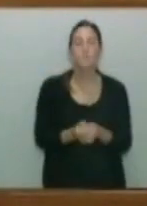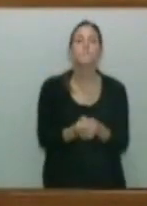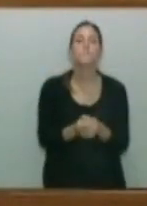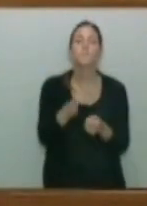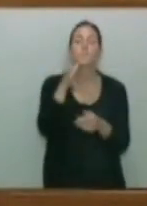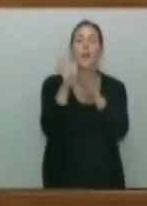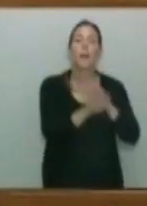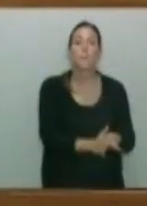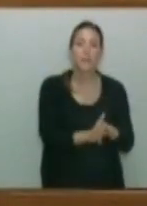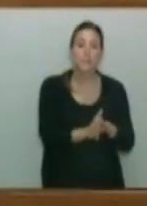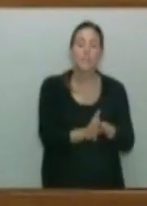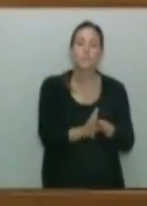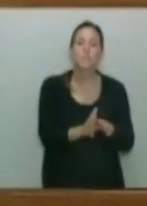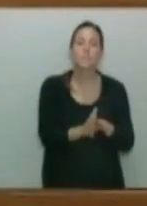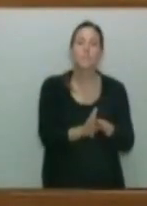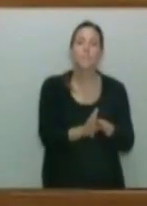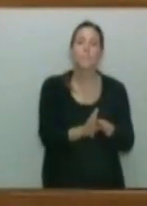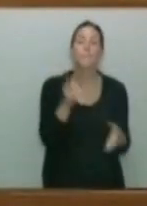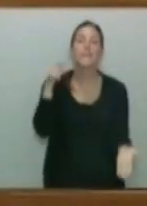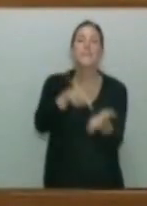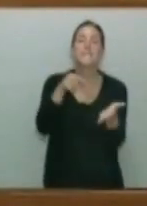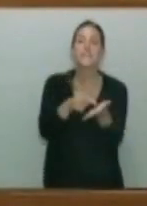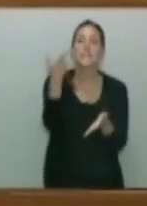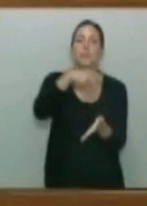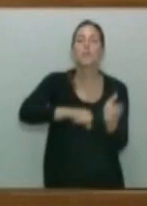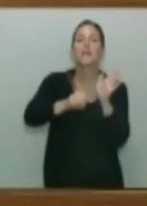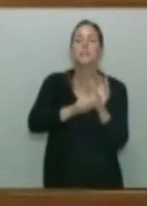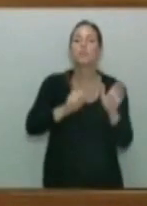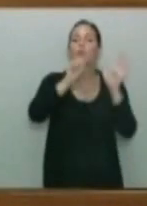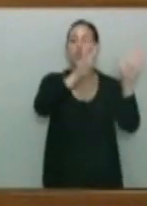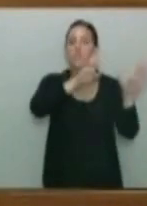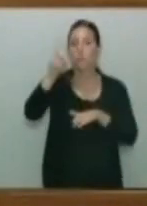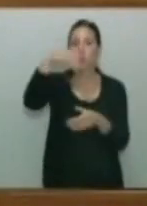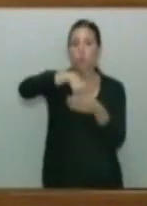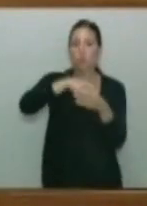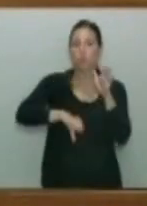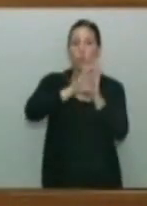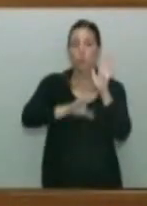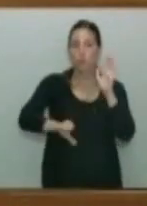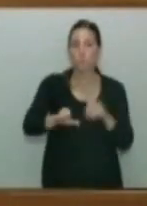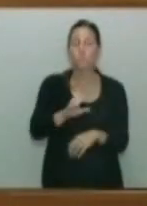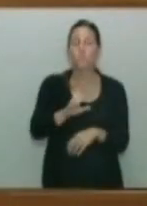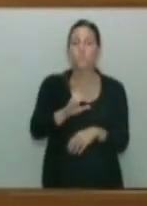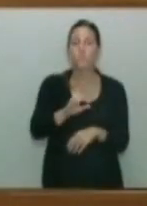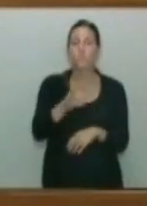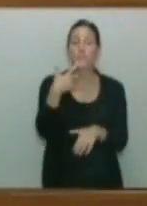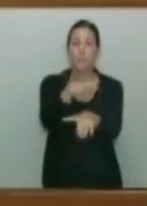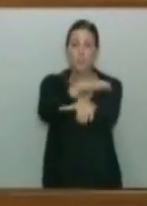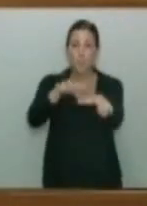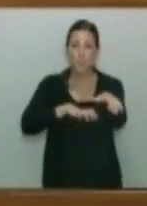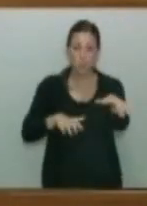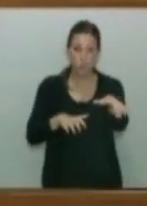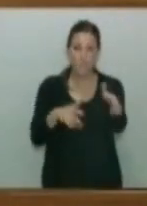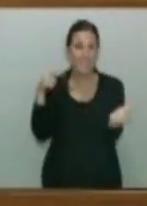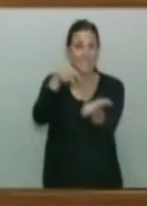por otra parte, con lo que exige también el artículo 81 de la Constitución, que la mayoría reforzada que exige